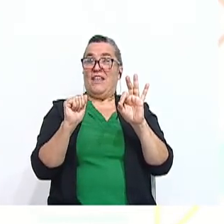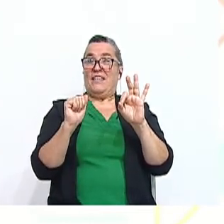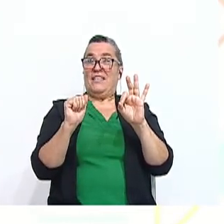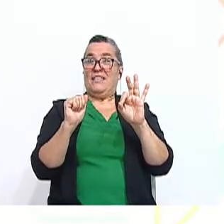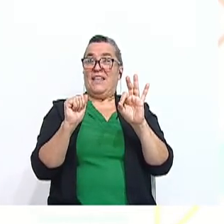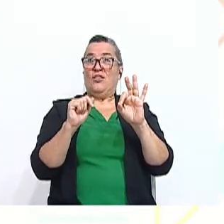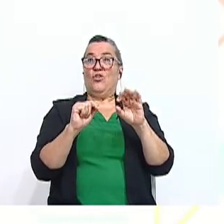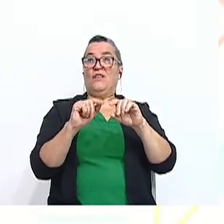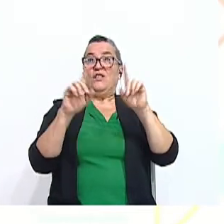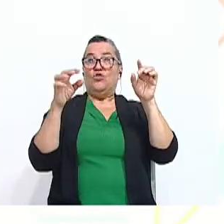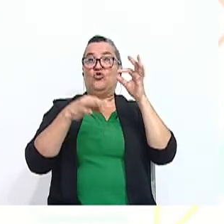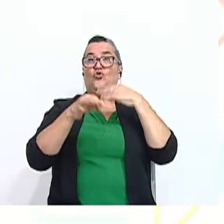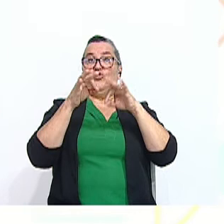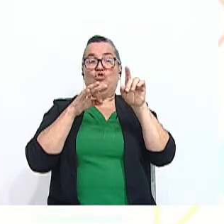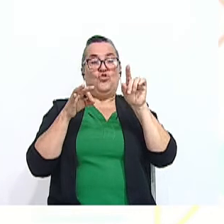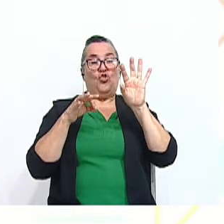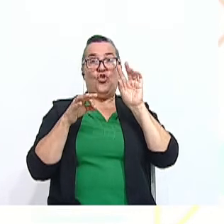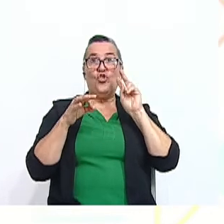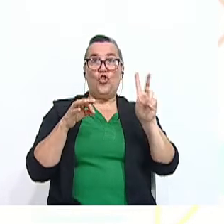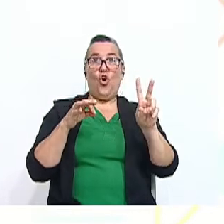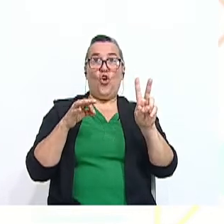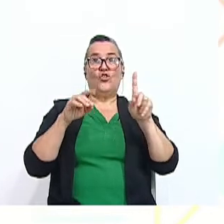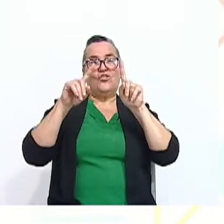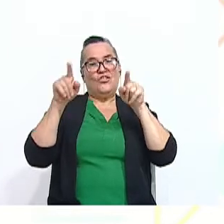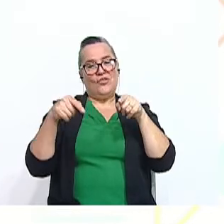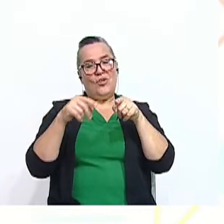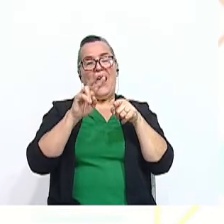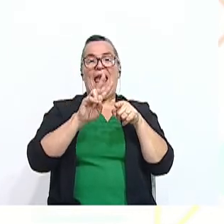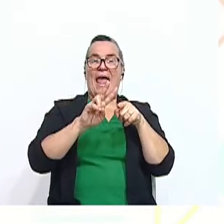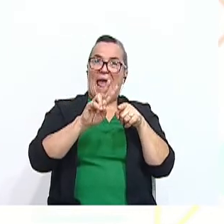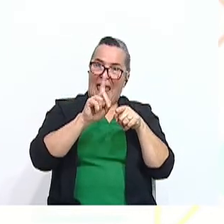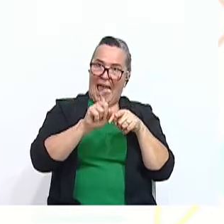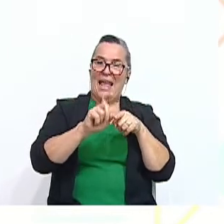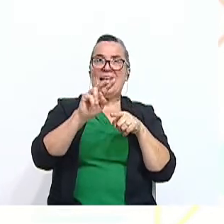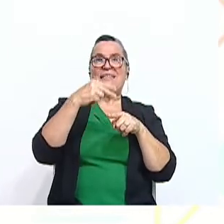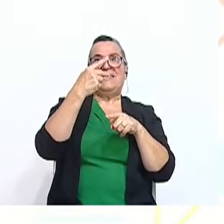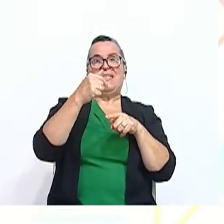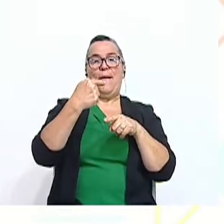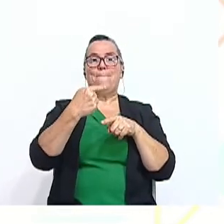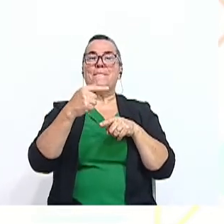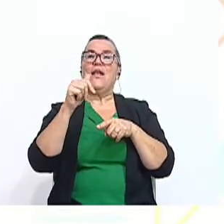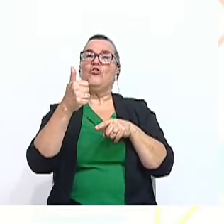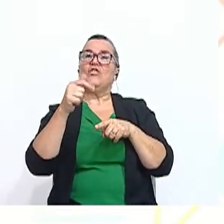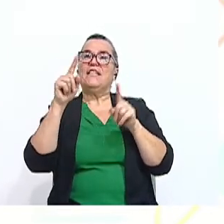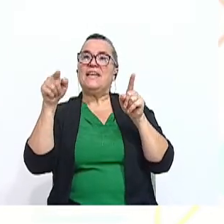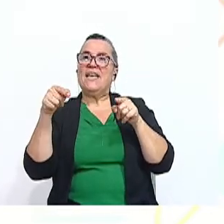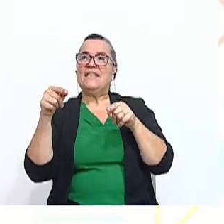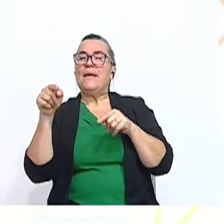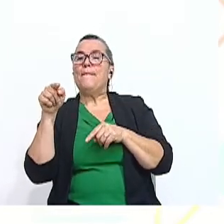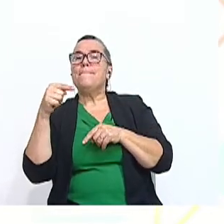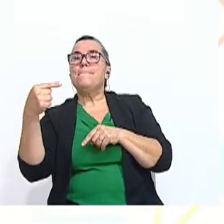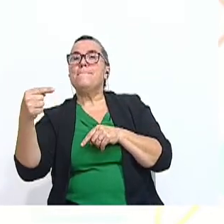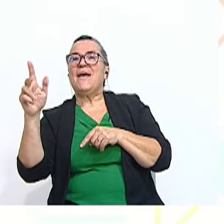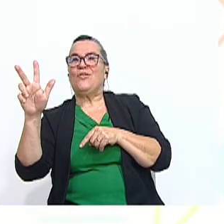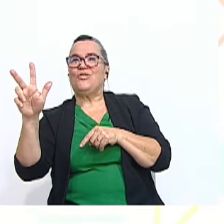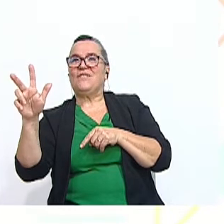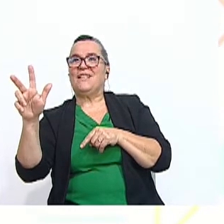respectiva sustitución, obtenemos 2 por x al cuadrado menos 10 menos